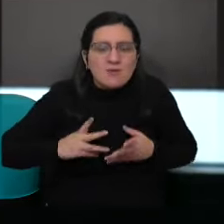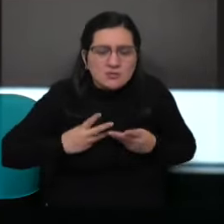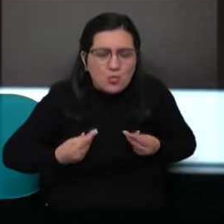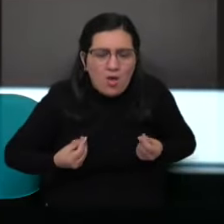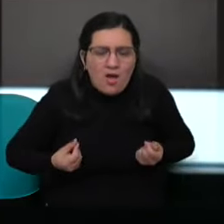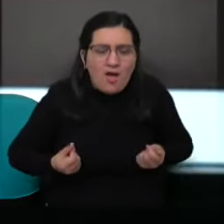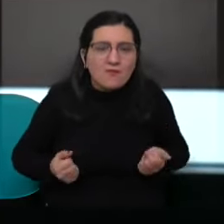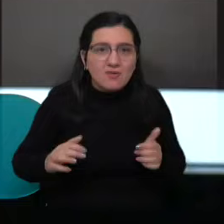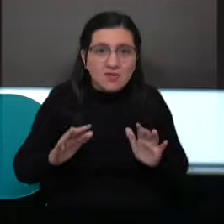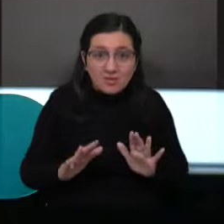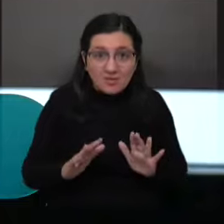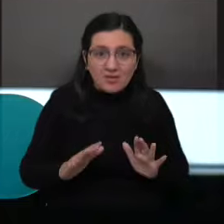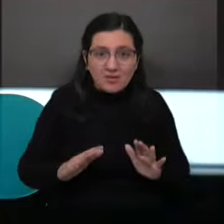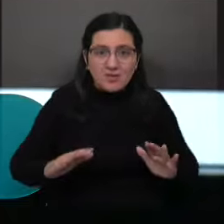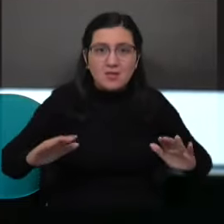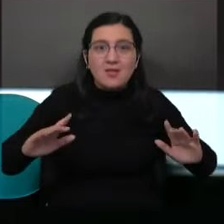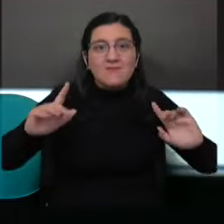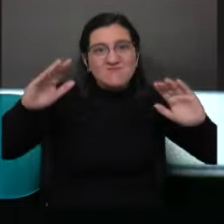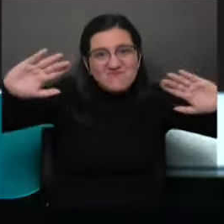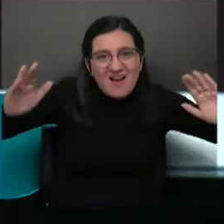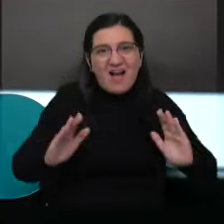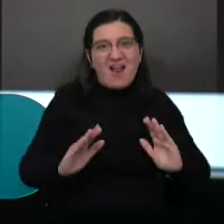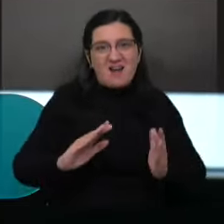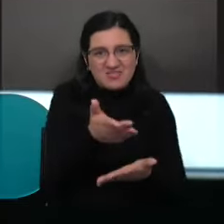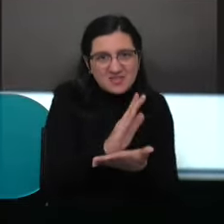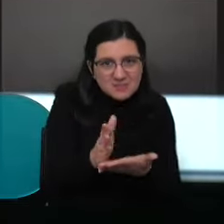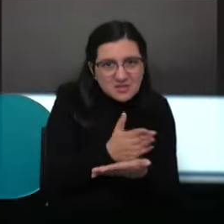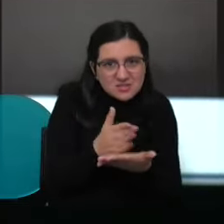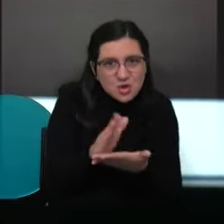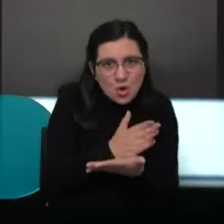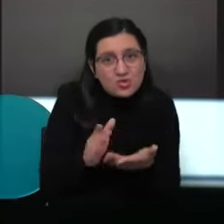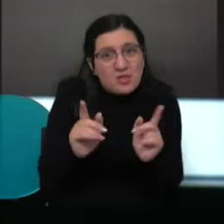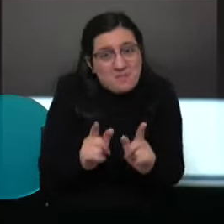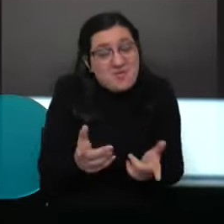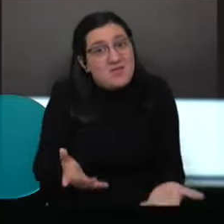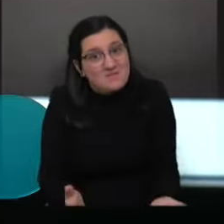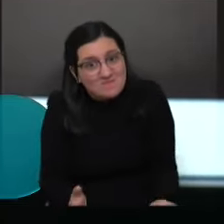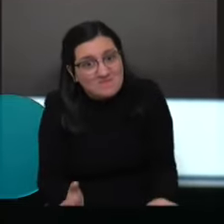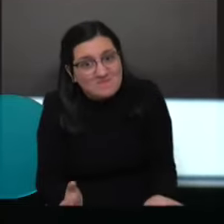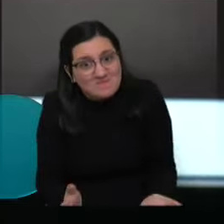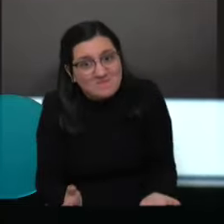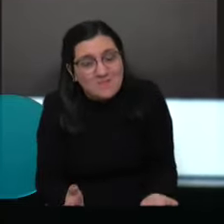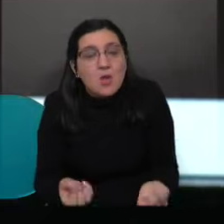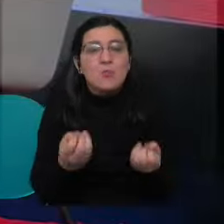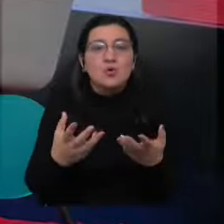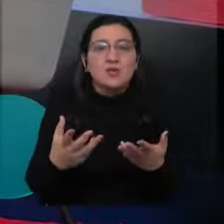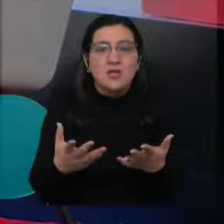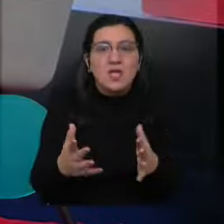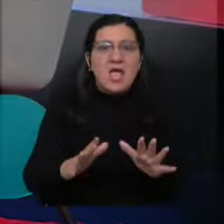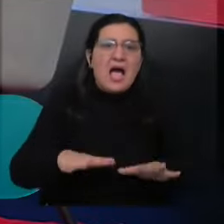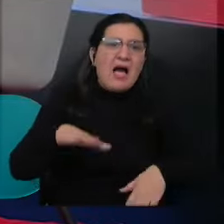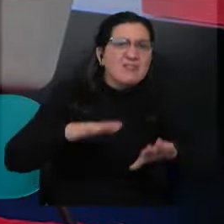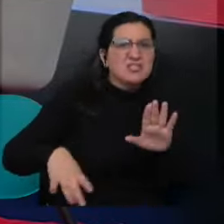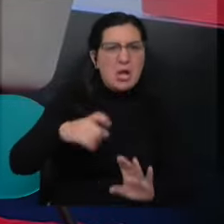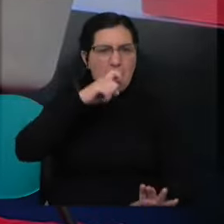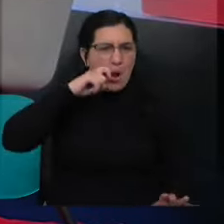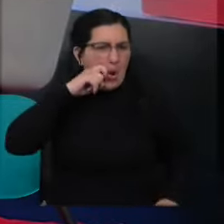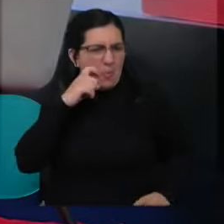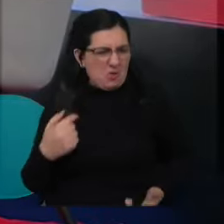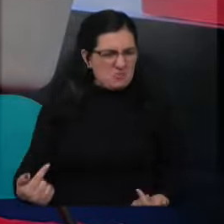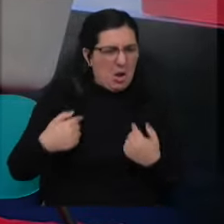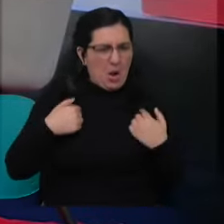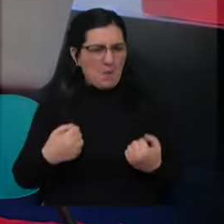eh bajar la discriminación que hay Porque naturalmente no esto tan genital que tiene el masculo